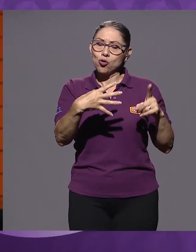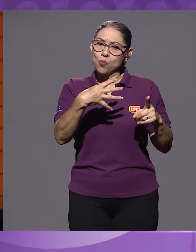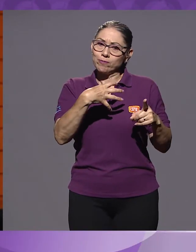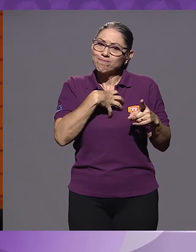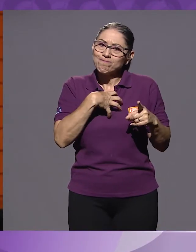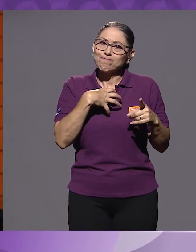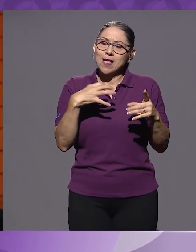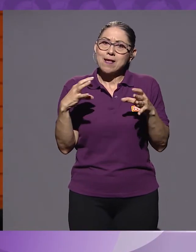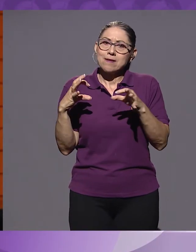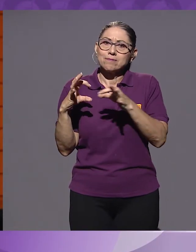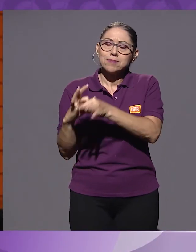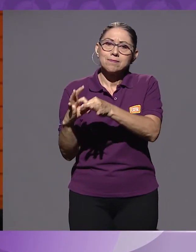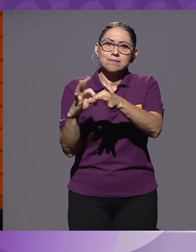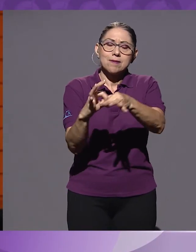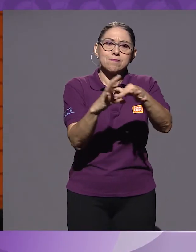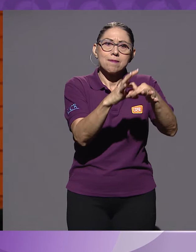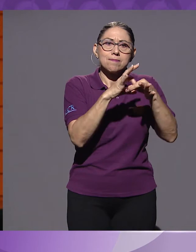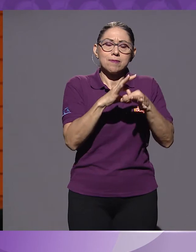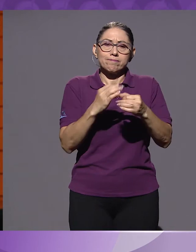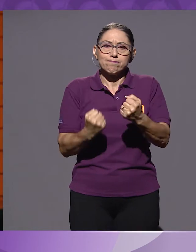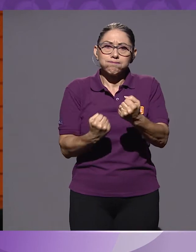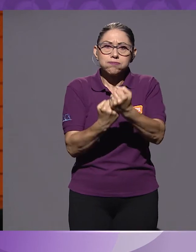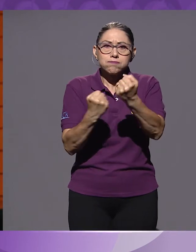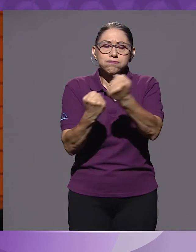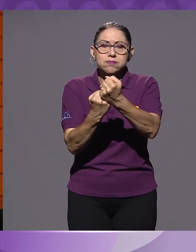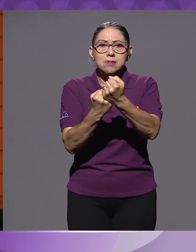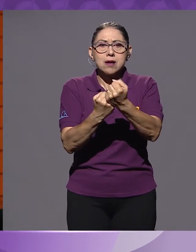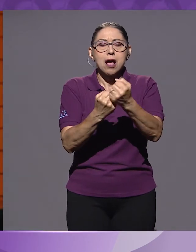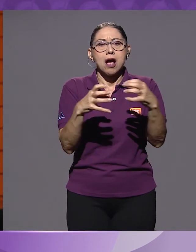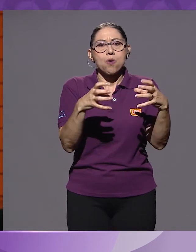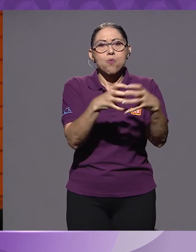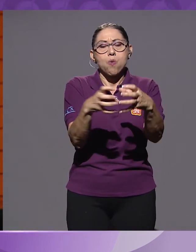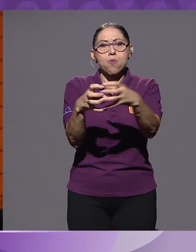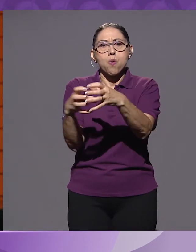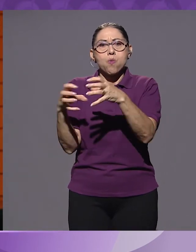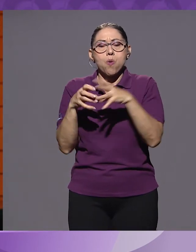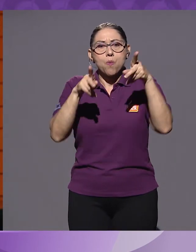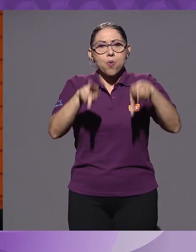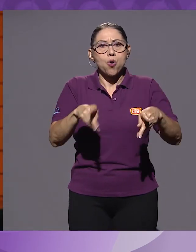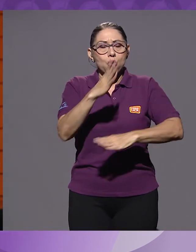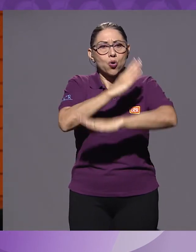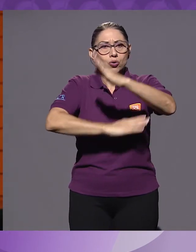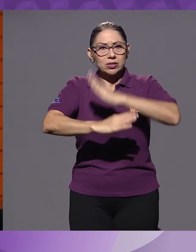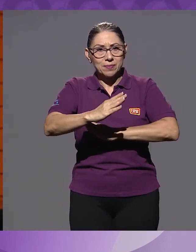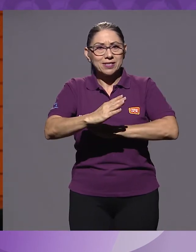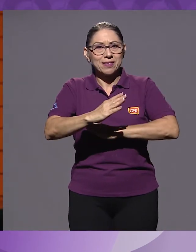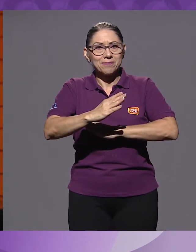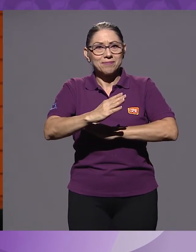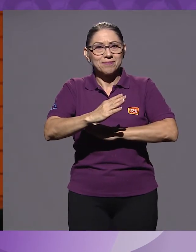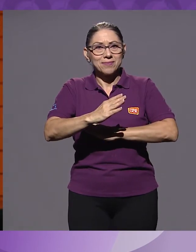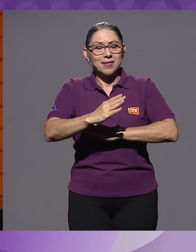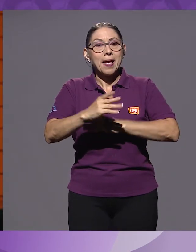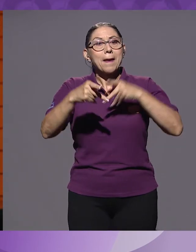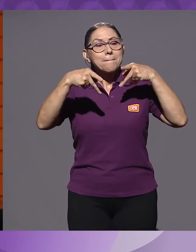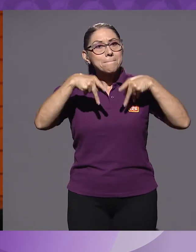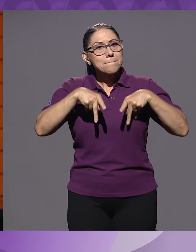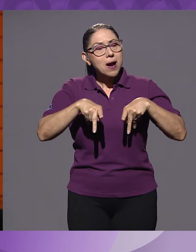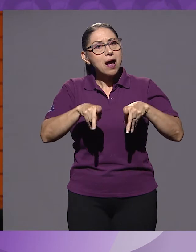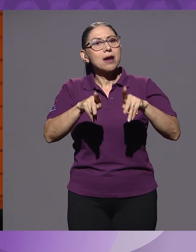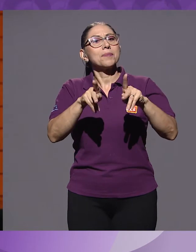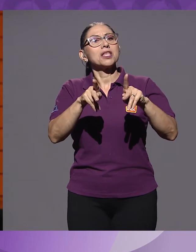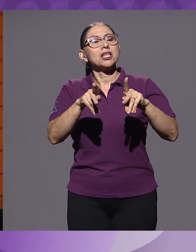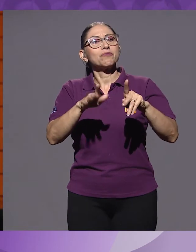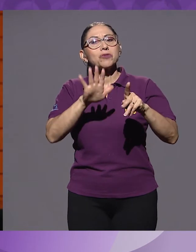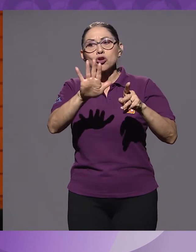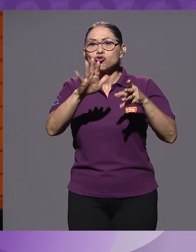asociarse, aliarse con el movimiento de las personas con discapacidad, van a permitir enriquecer